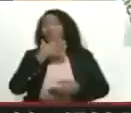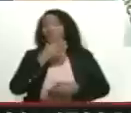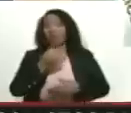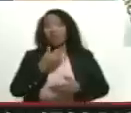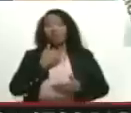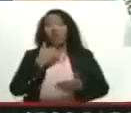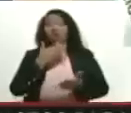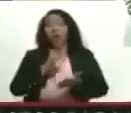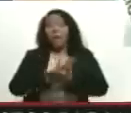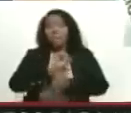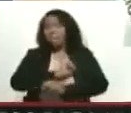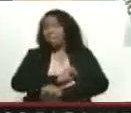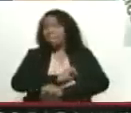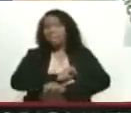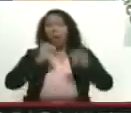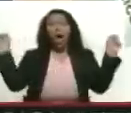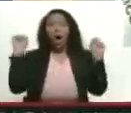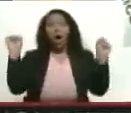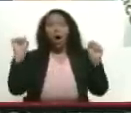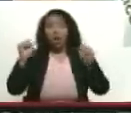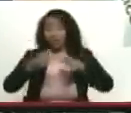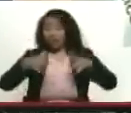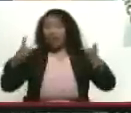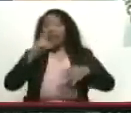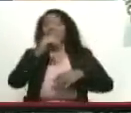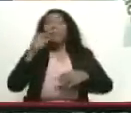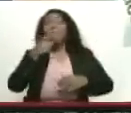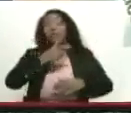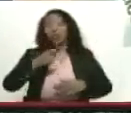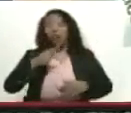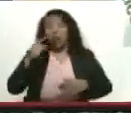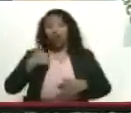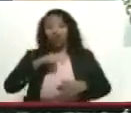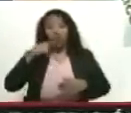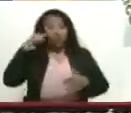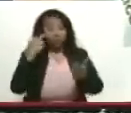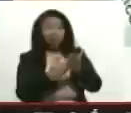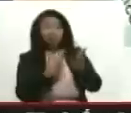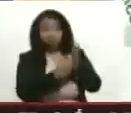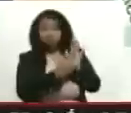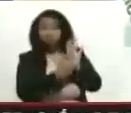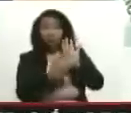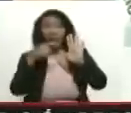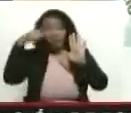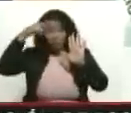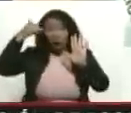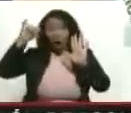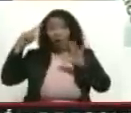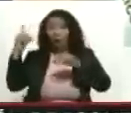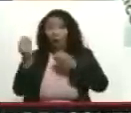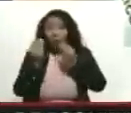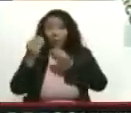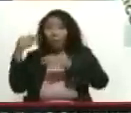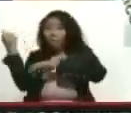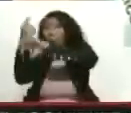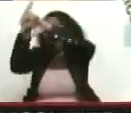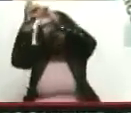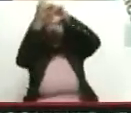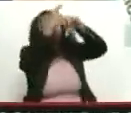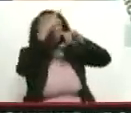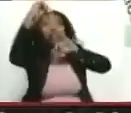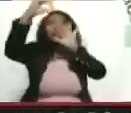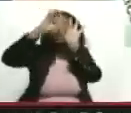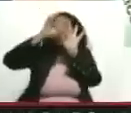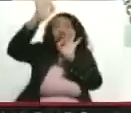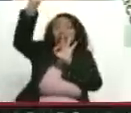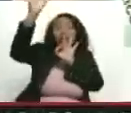allí unas 100 personas en esa tarima. Fuimos testigos de lo que allí se vio, los drones. Yo creo